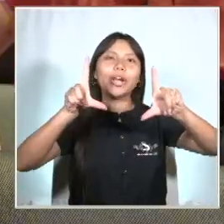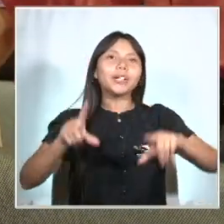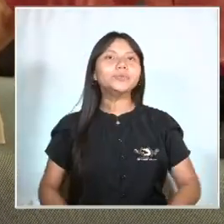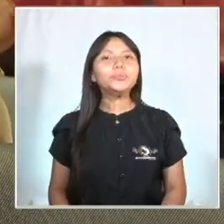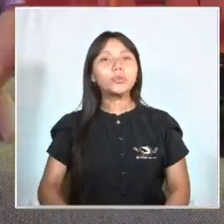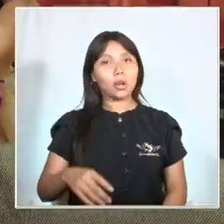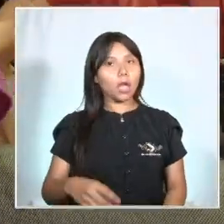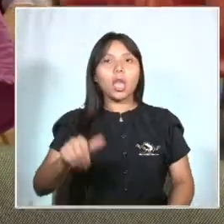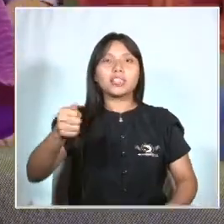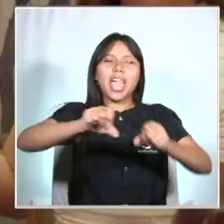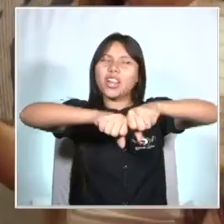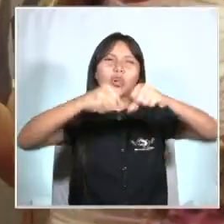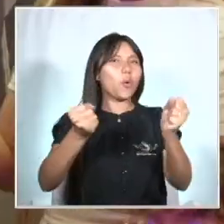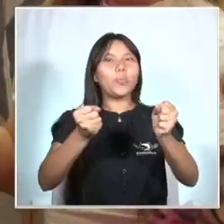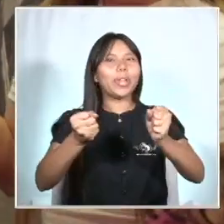Se rompe.